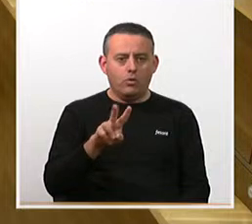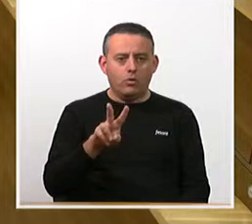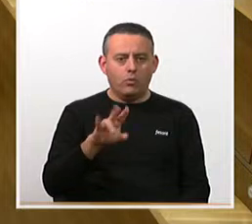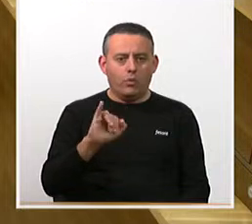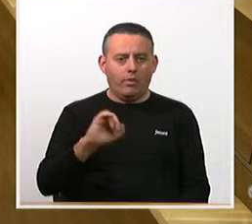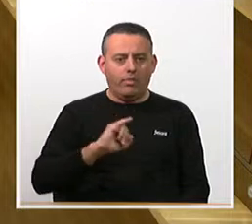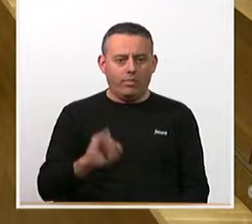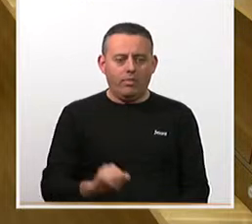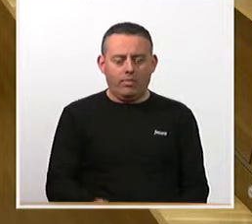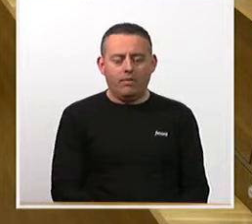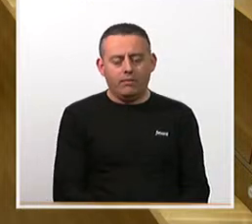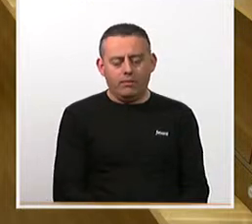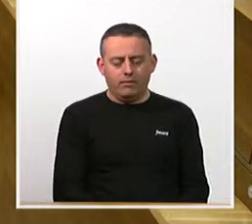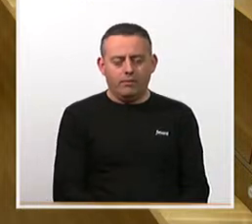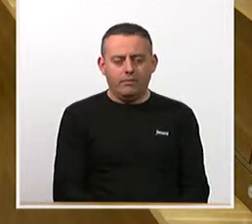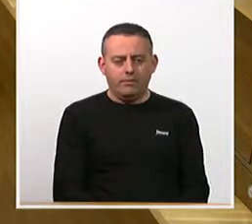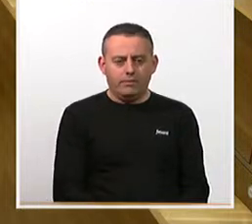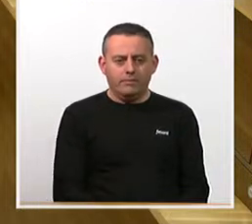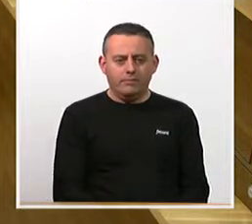Ruiz